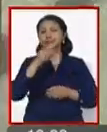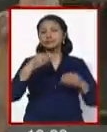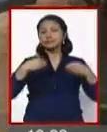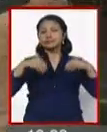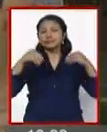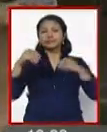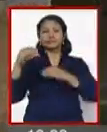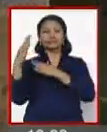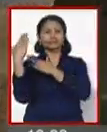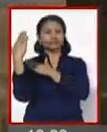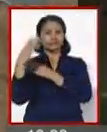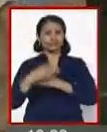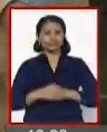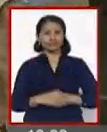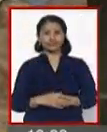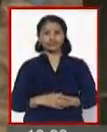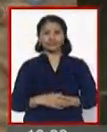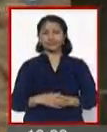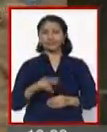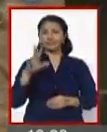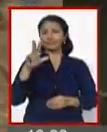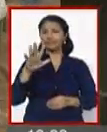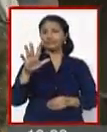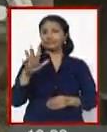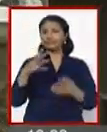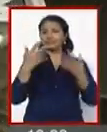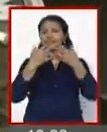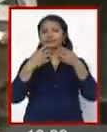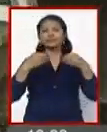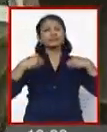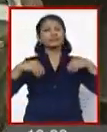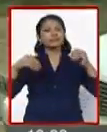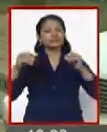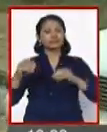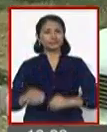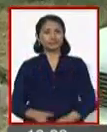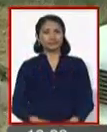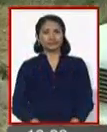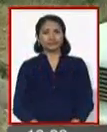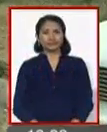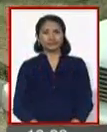el departamento cruceño a través de las 35 empresas distribuidoras.